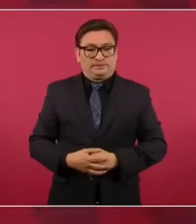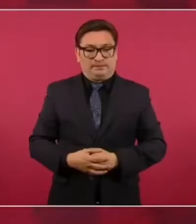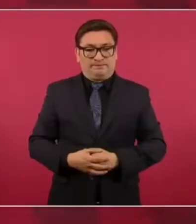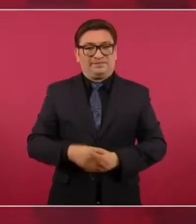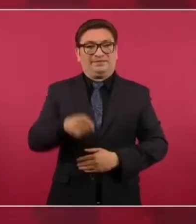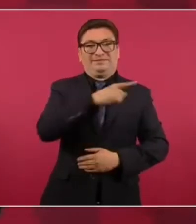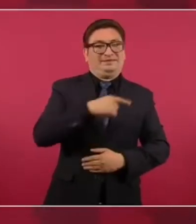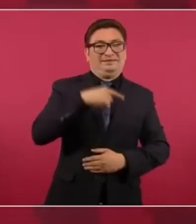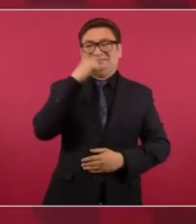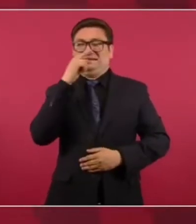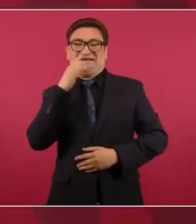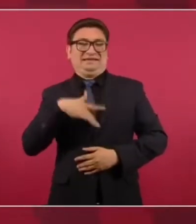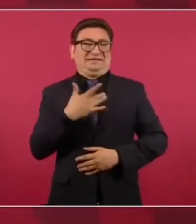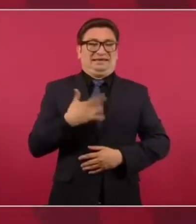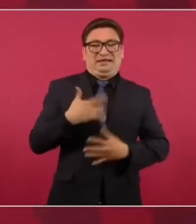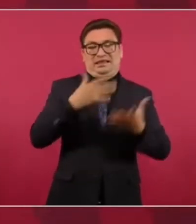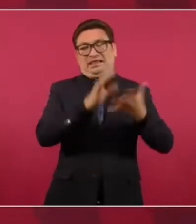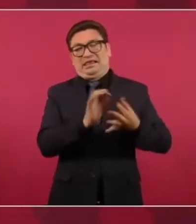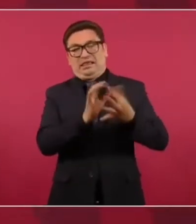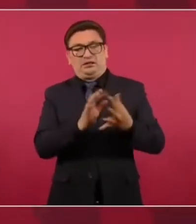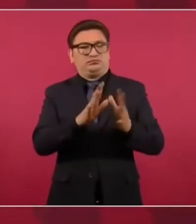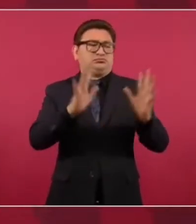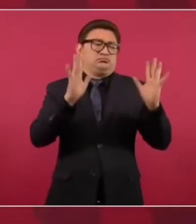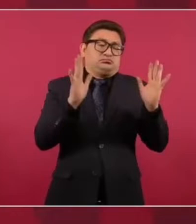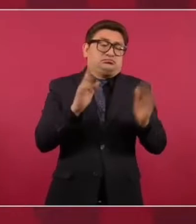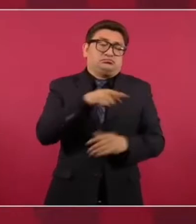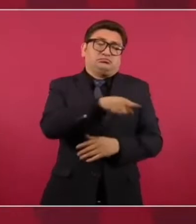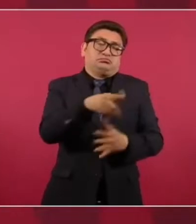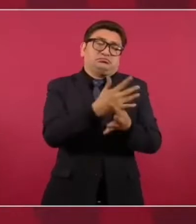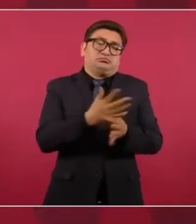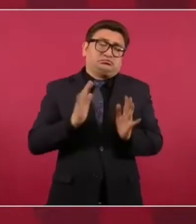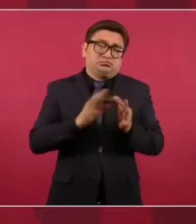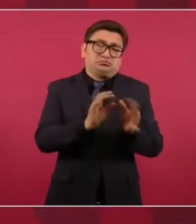Se regodean. Sí, pero